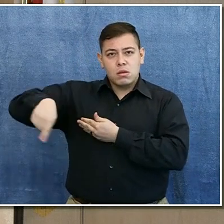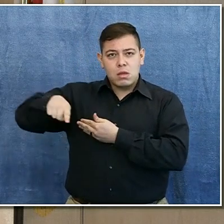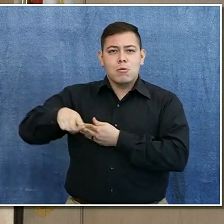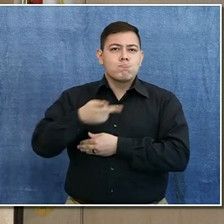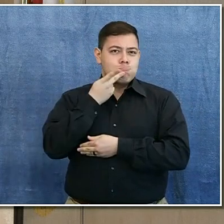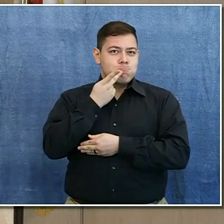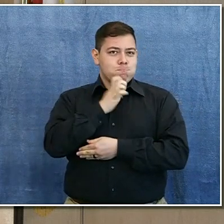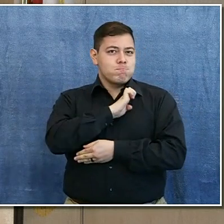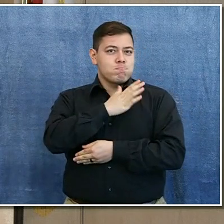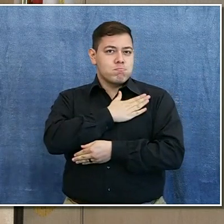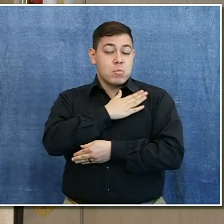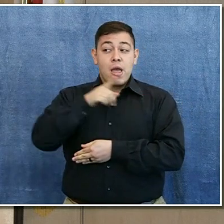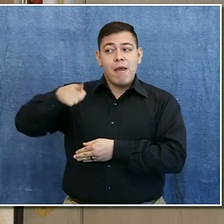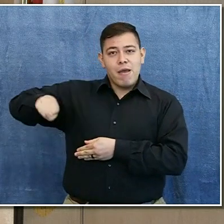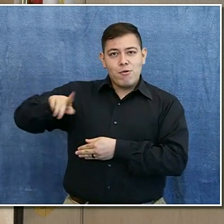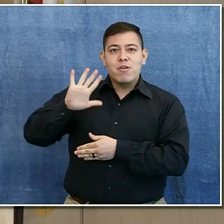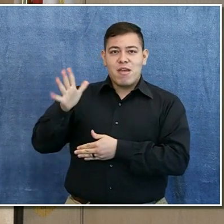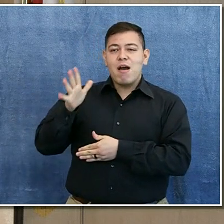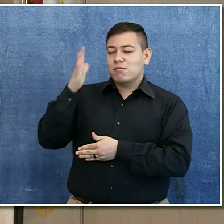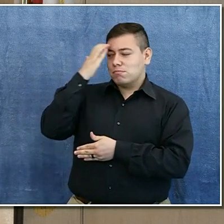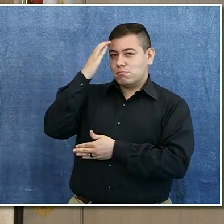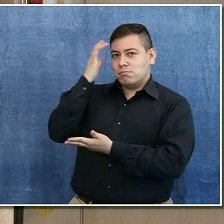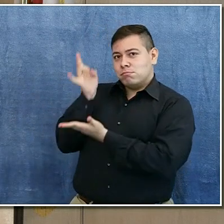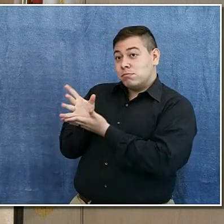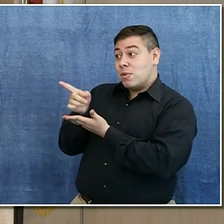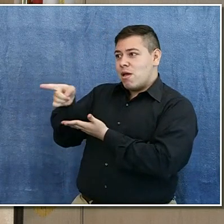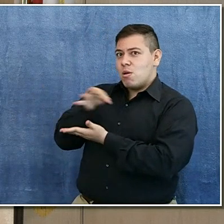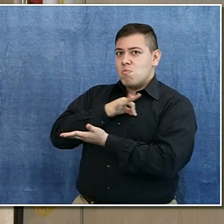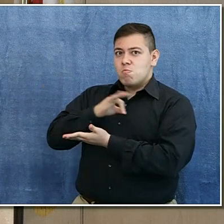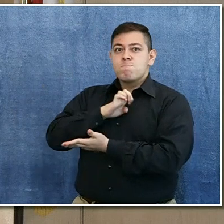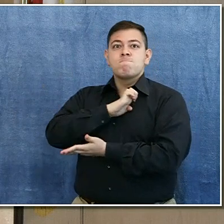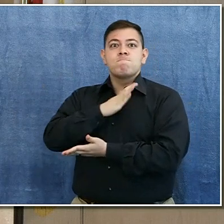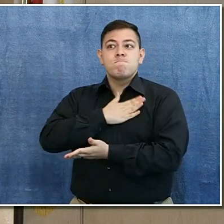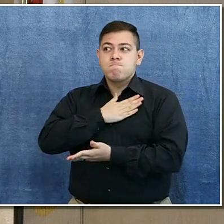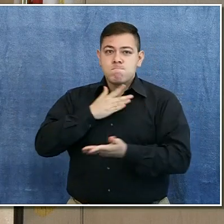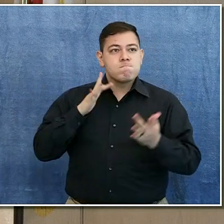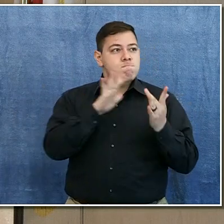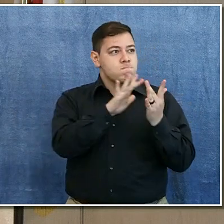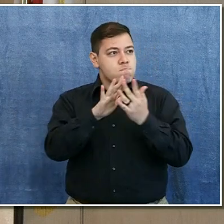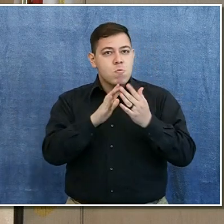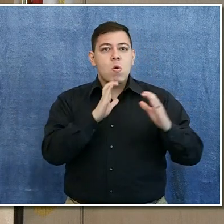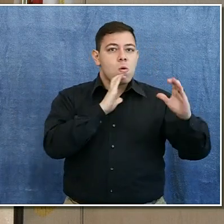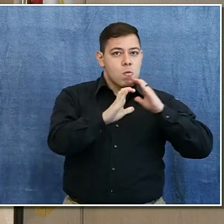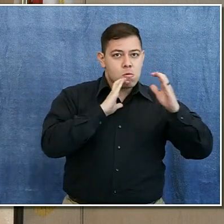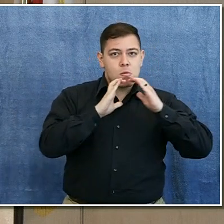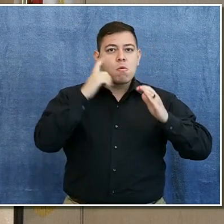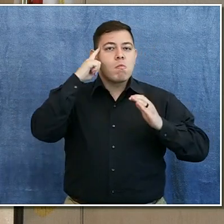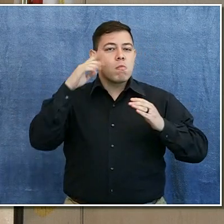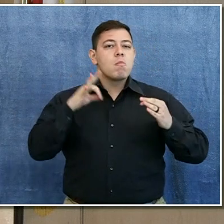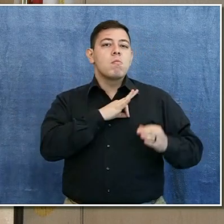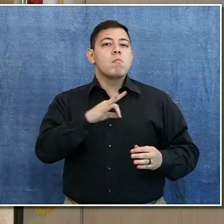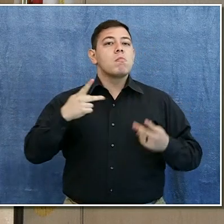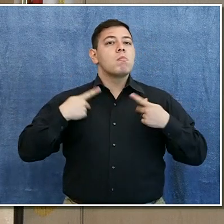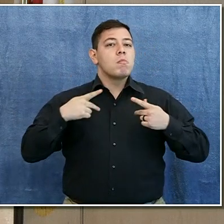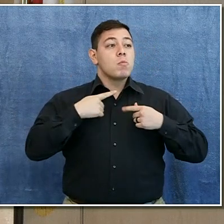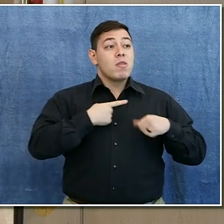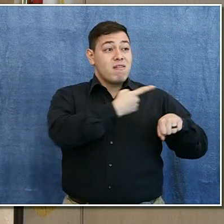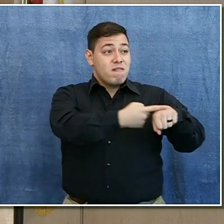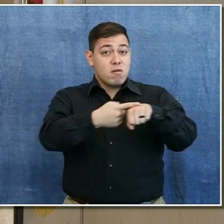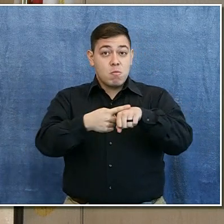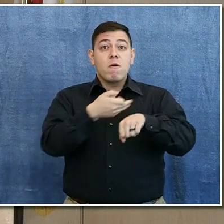español y que se han ganado la confianza de la comunidad por ser enlaces de la comunidad y programas de salud y apoyo